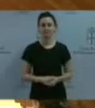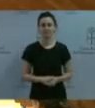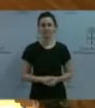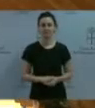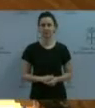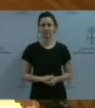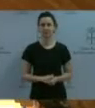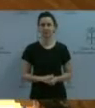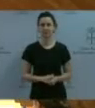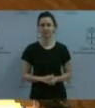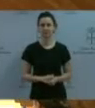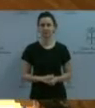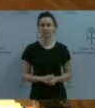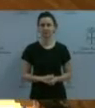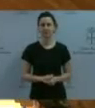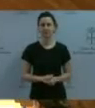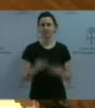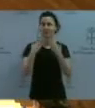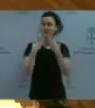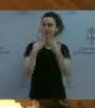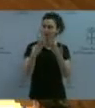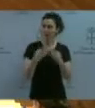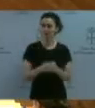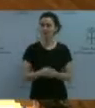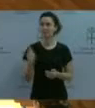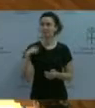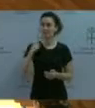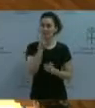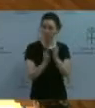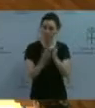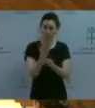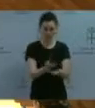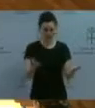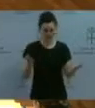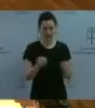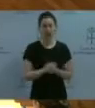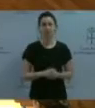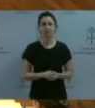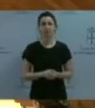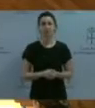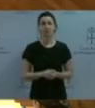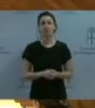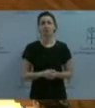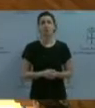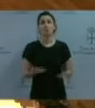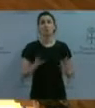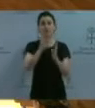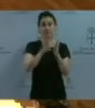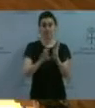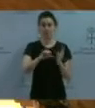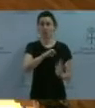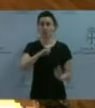Muchas gracias, presidente. Muy buenos días, señorías. El Estatuto de Autonomía nos dice, y